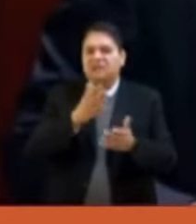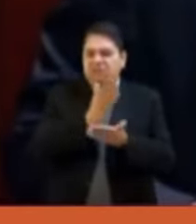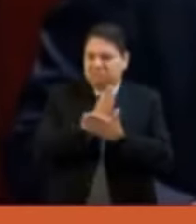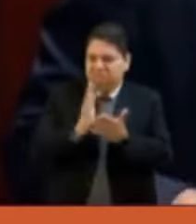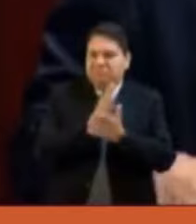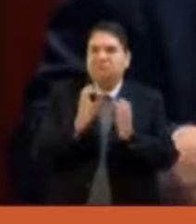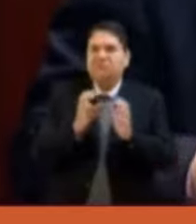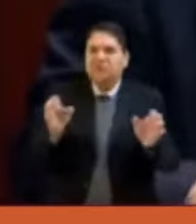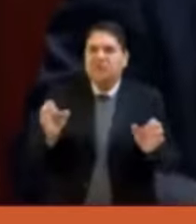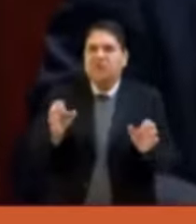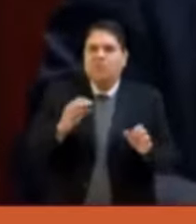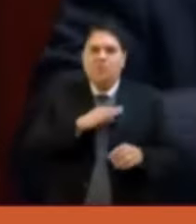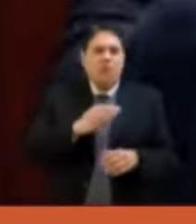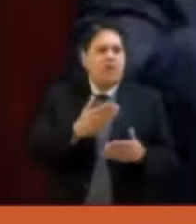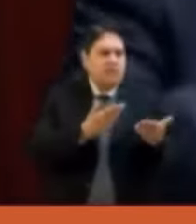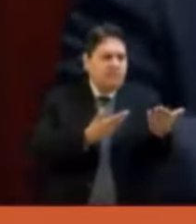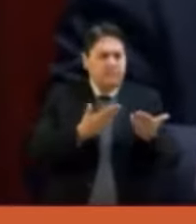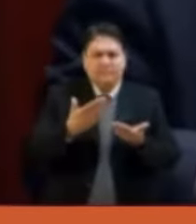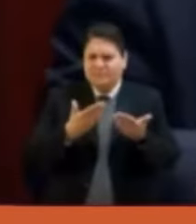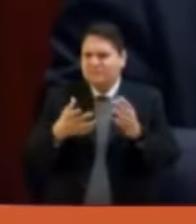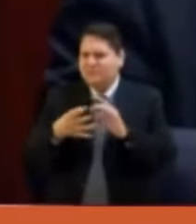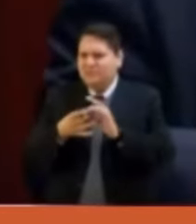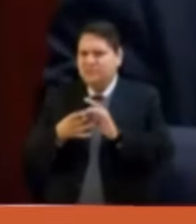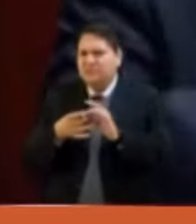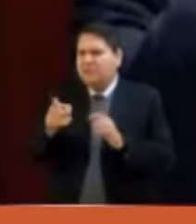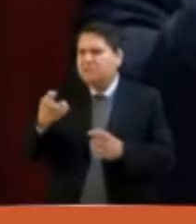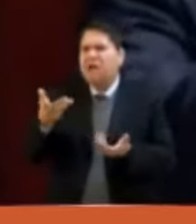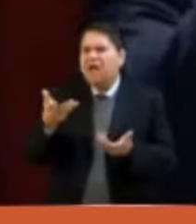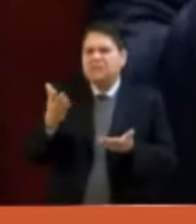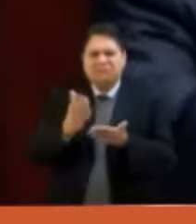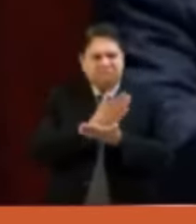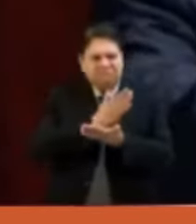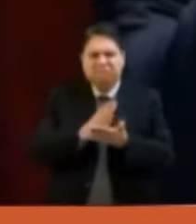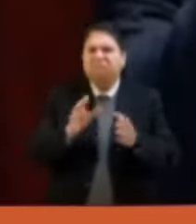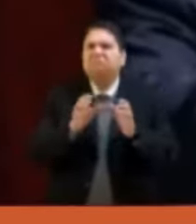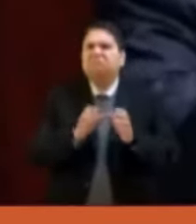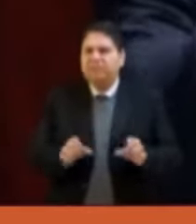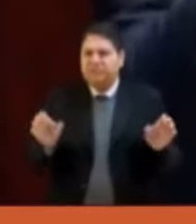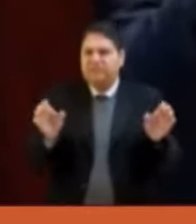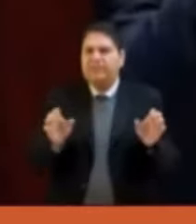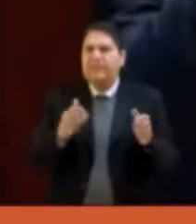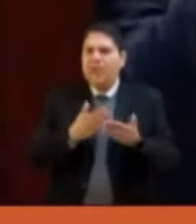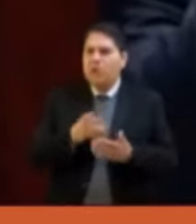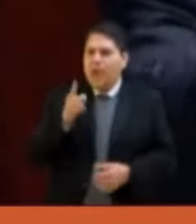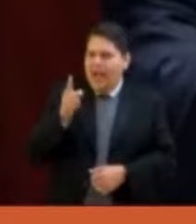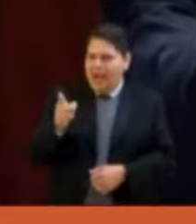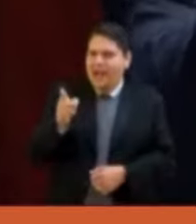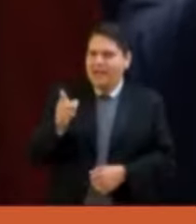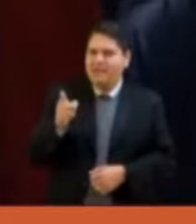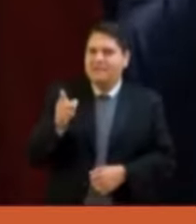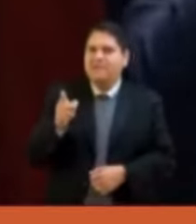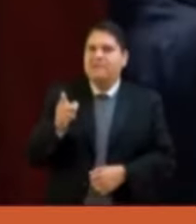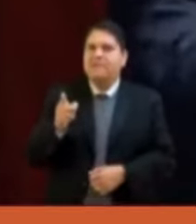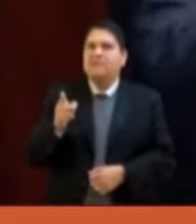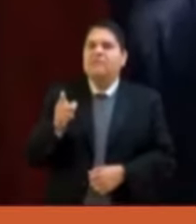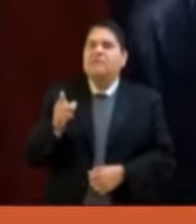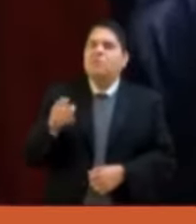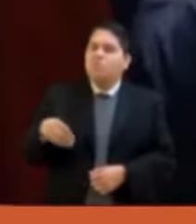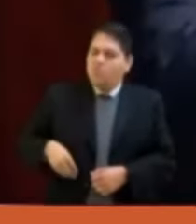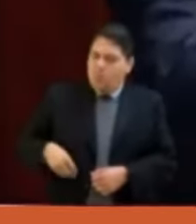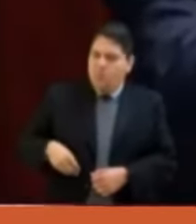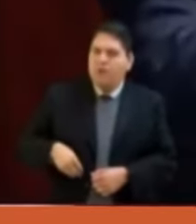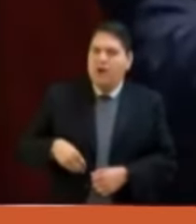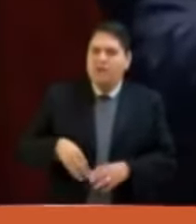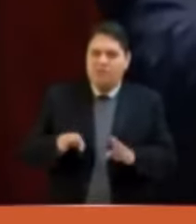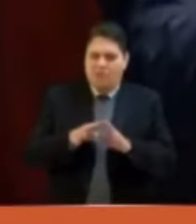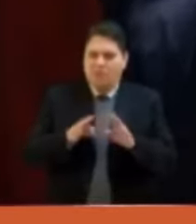a él ser el constructor del encuentro no de la polarización él Hoy es hoy uno de los principales constructores del